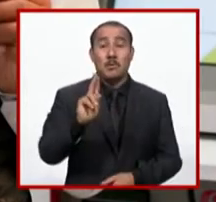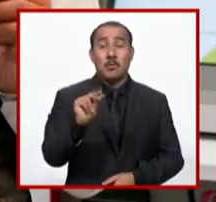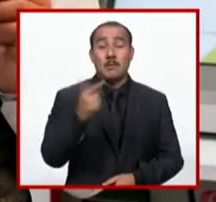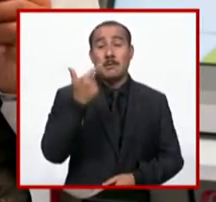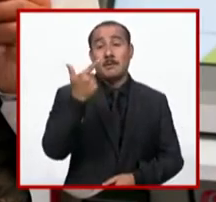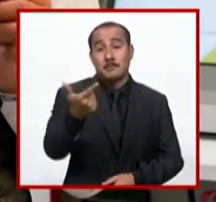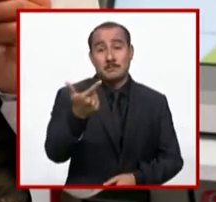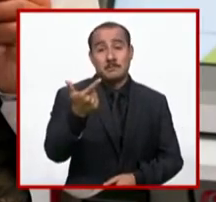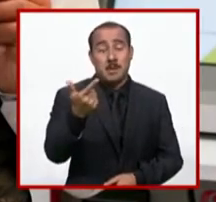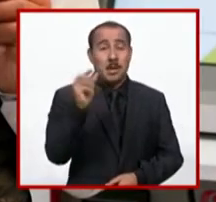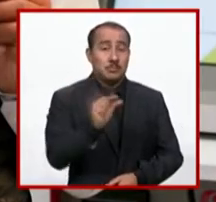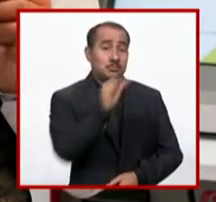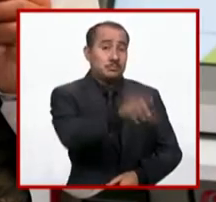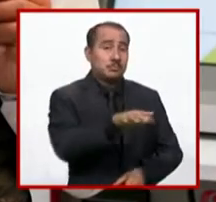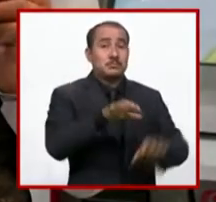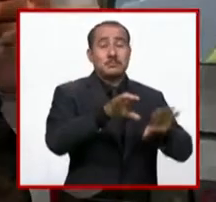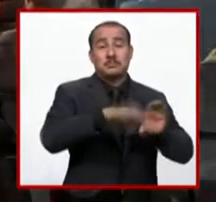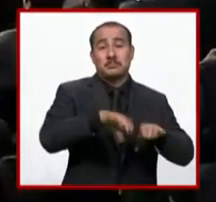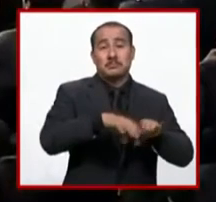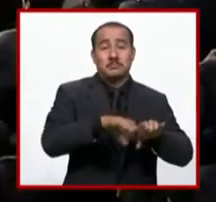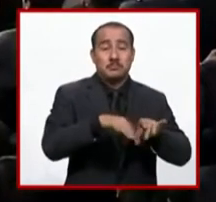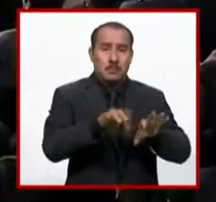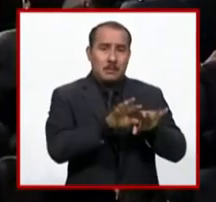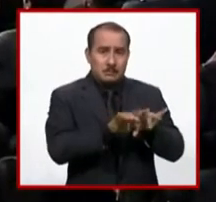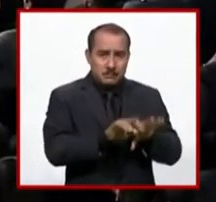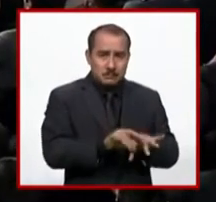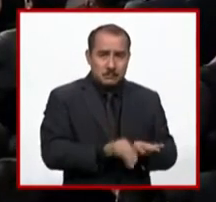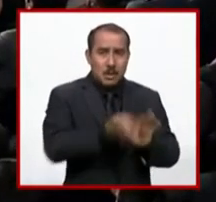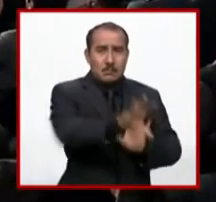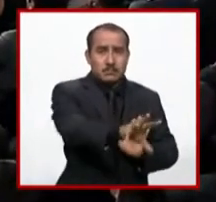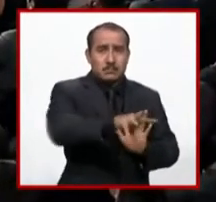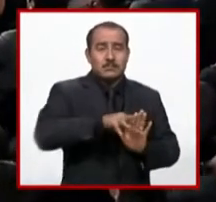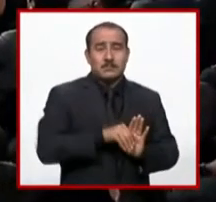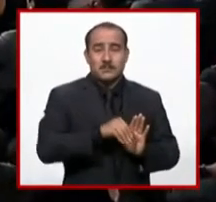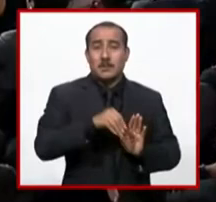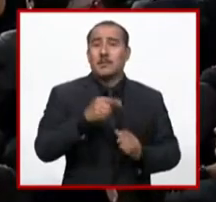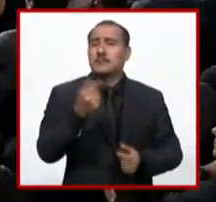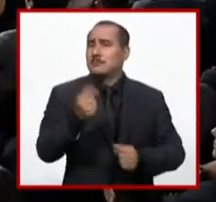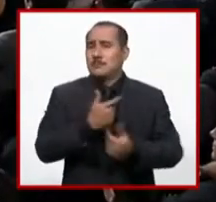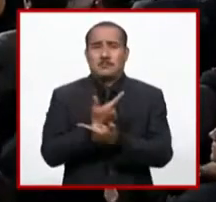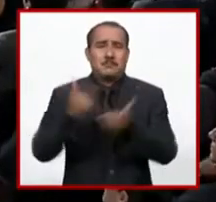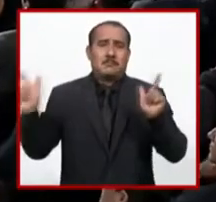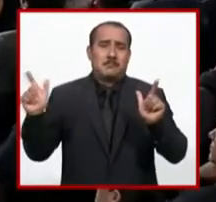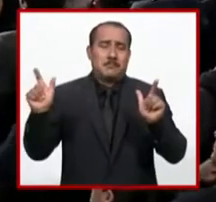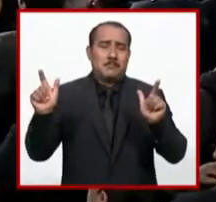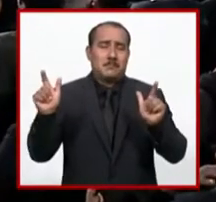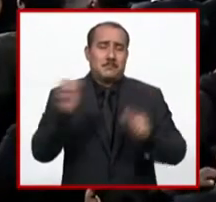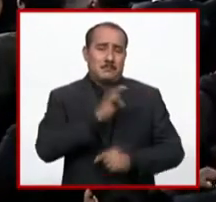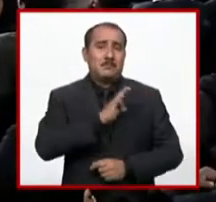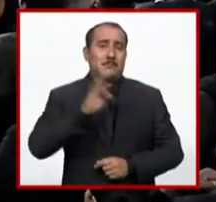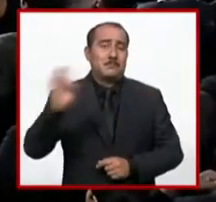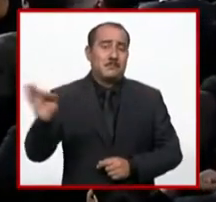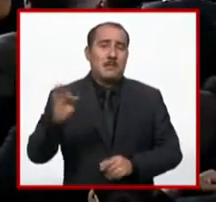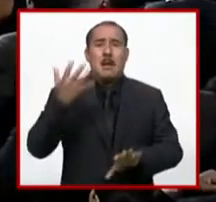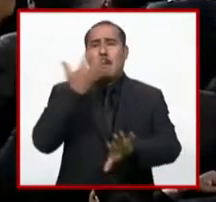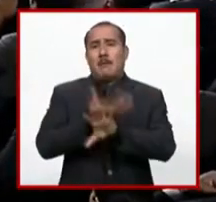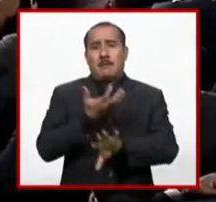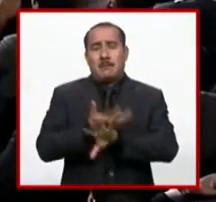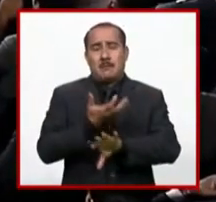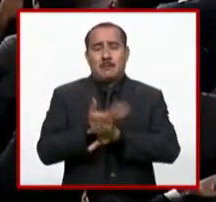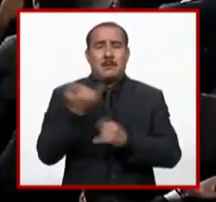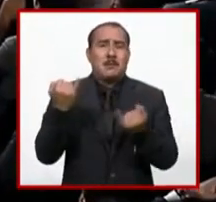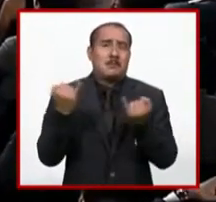cajeros electrónicos, cualquier ciudadano o ciudadana oaxaqueña en nuestro estado, en Estados Unidos, donde hay